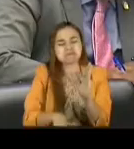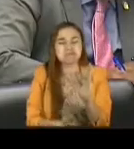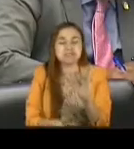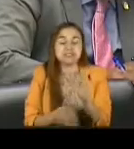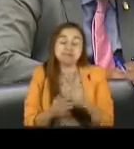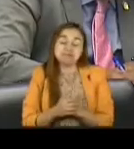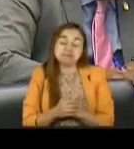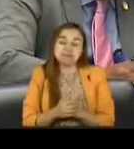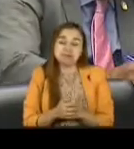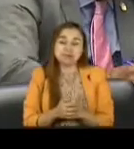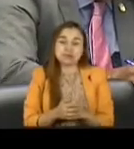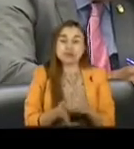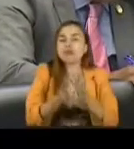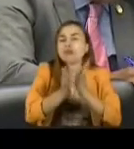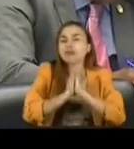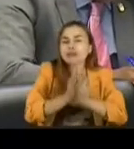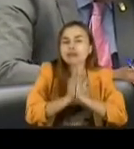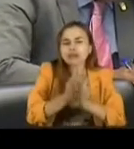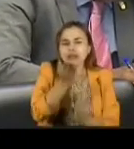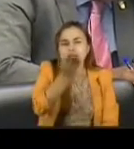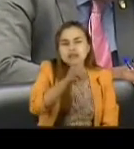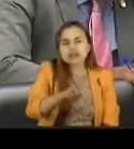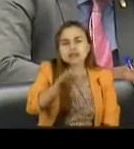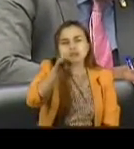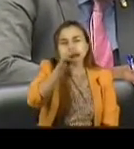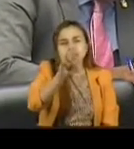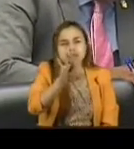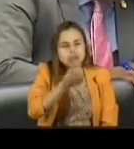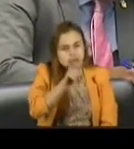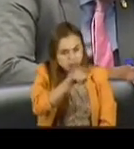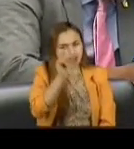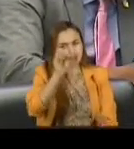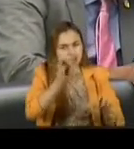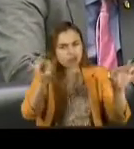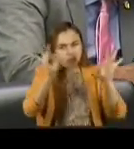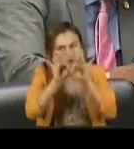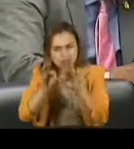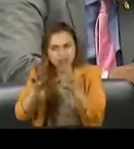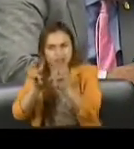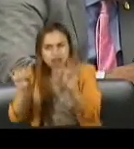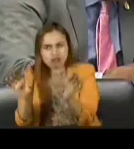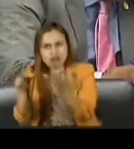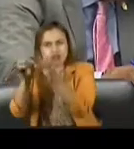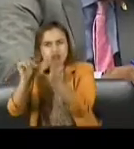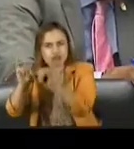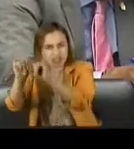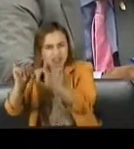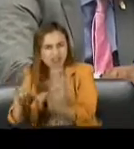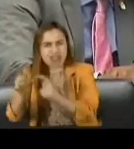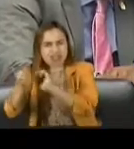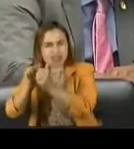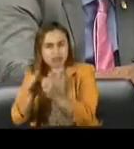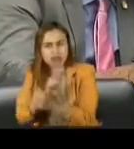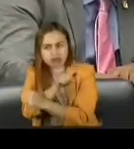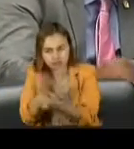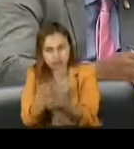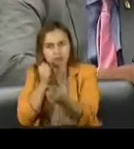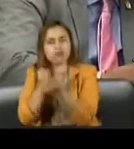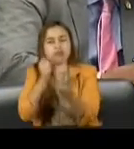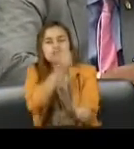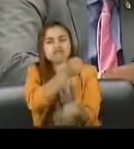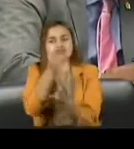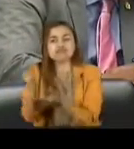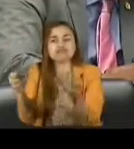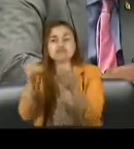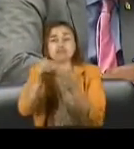dé más recursos a Pandeporte para que pueda desarrollar este tipo de infraestructuras a nivel nacional y que todos nuestros atletas puedan contar con las condiciones